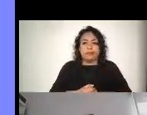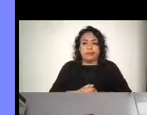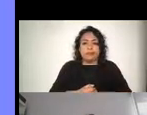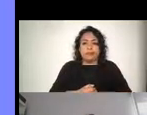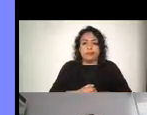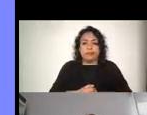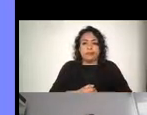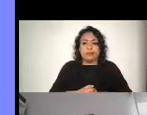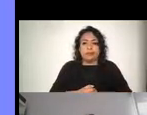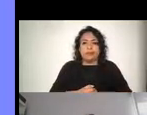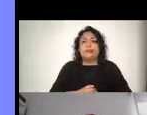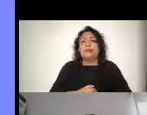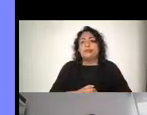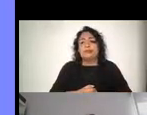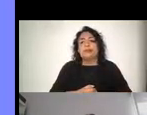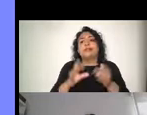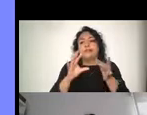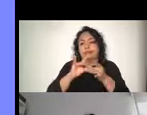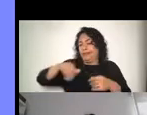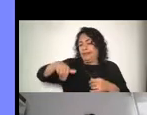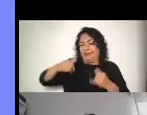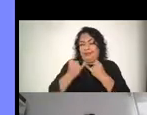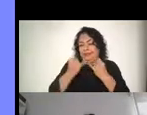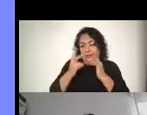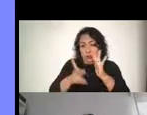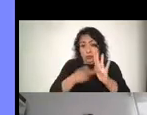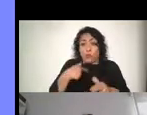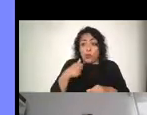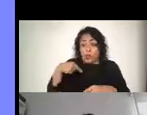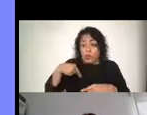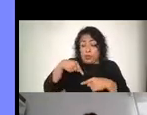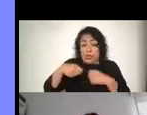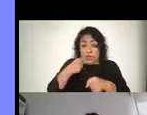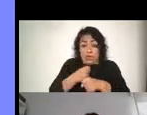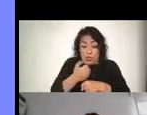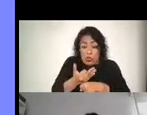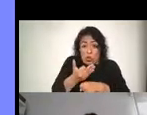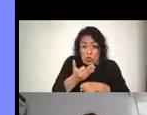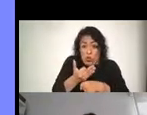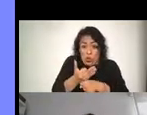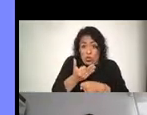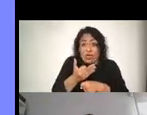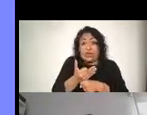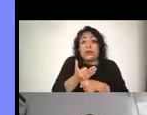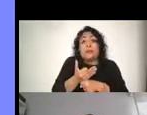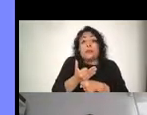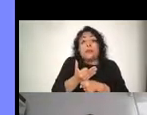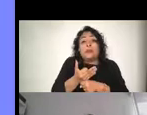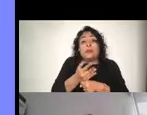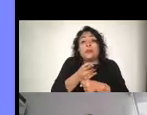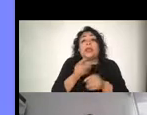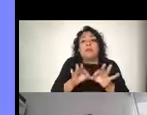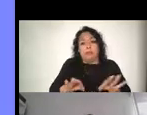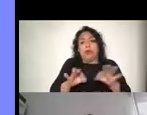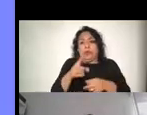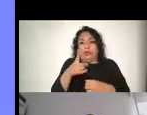hablando de nueva cuenta de lo que acabo de mencionar. Hasta este año, es importante decir